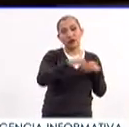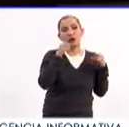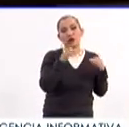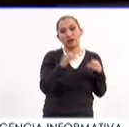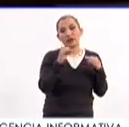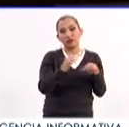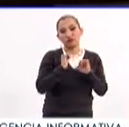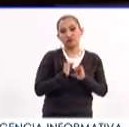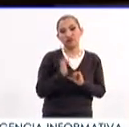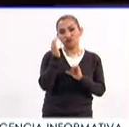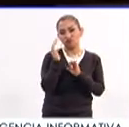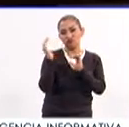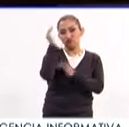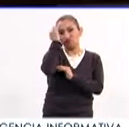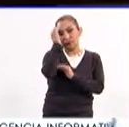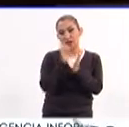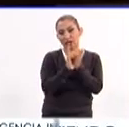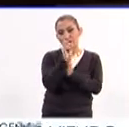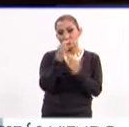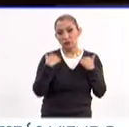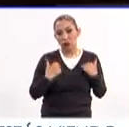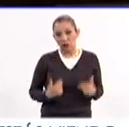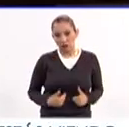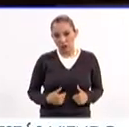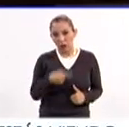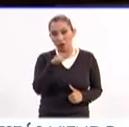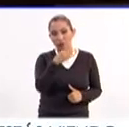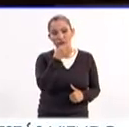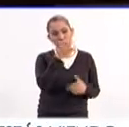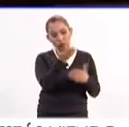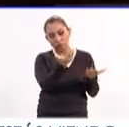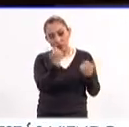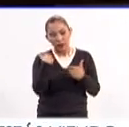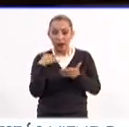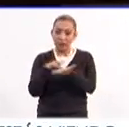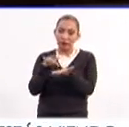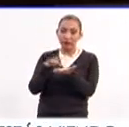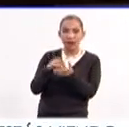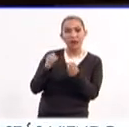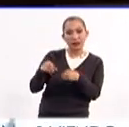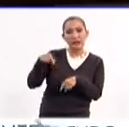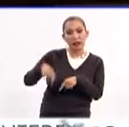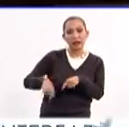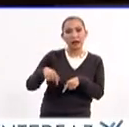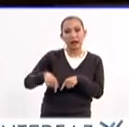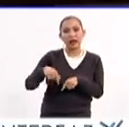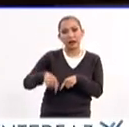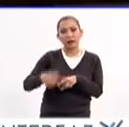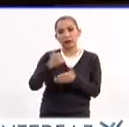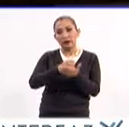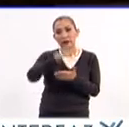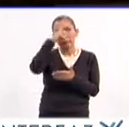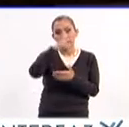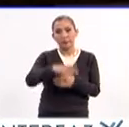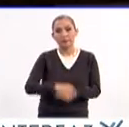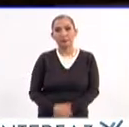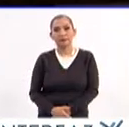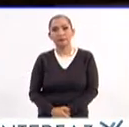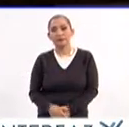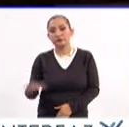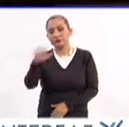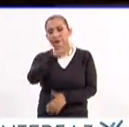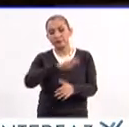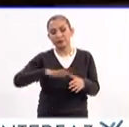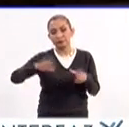del Alto Comisionado de los Derechos Humanos me mandó llamar para apoyar a la oficina aquí en la Ciudad de México, en el área